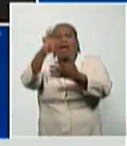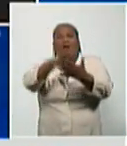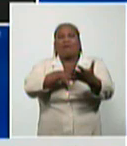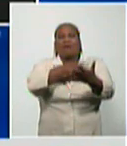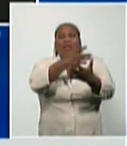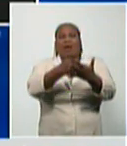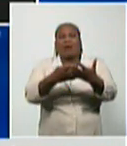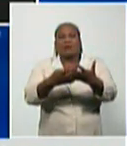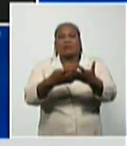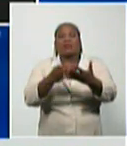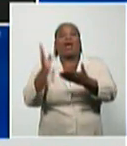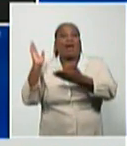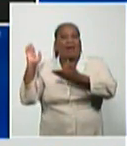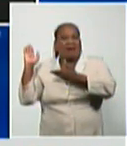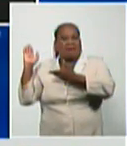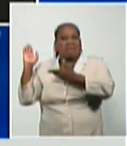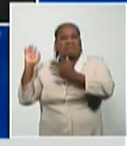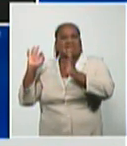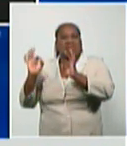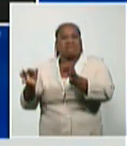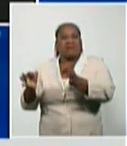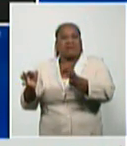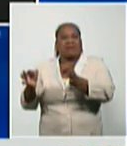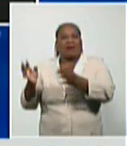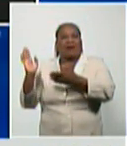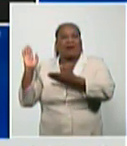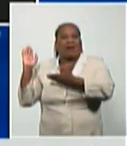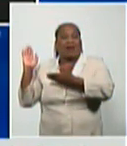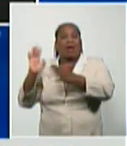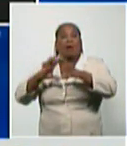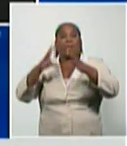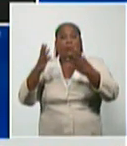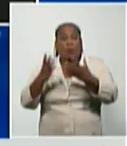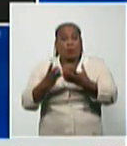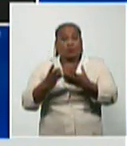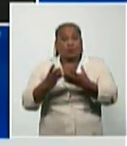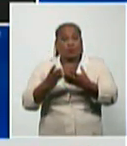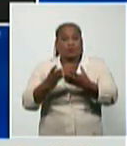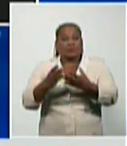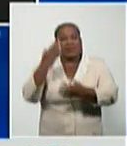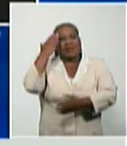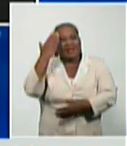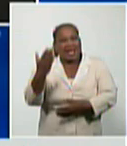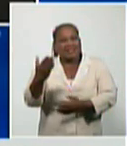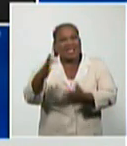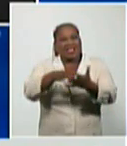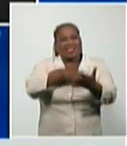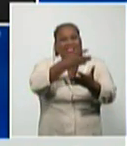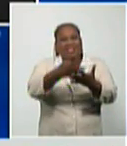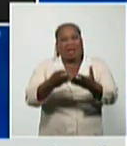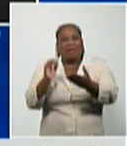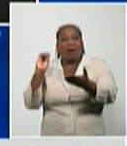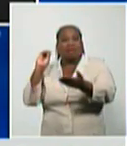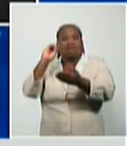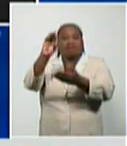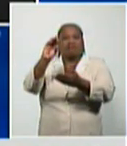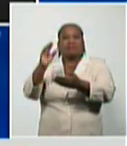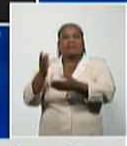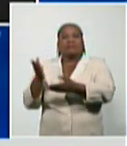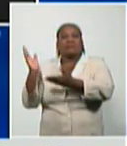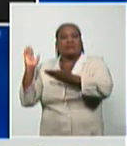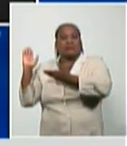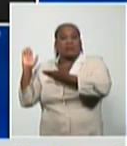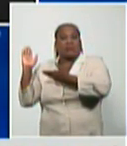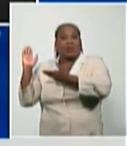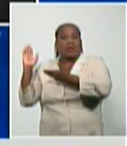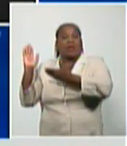comento. El mundo con, muchas gracias, el mundo con, tal vez